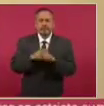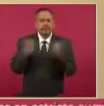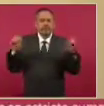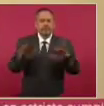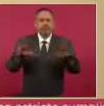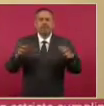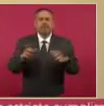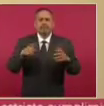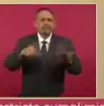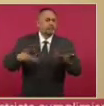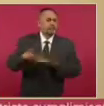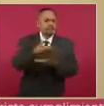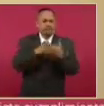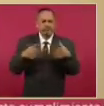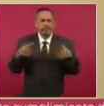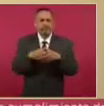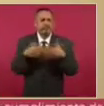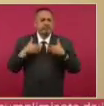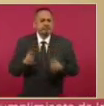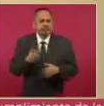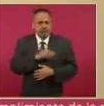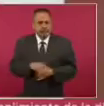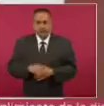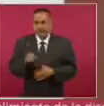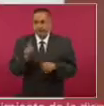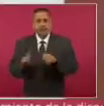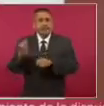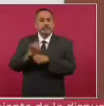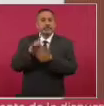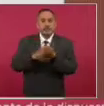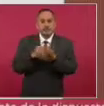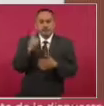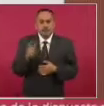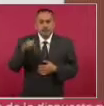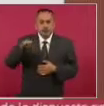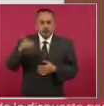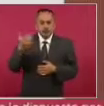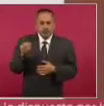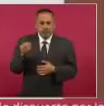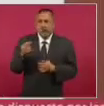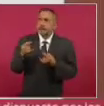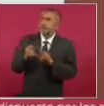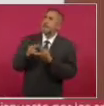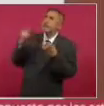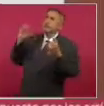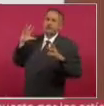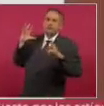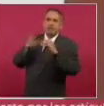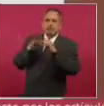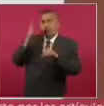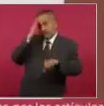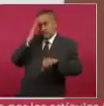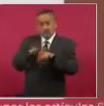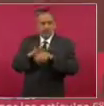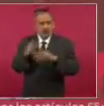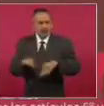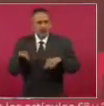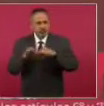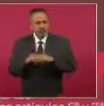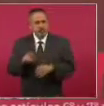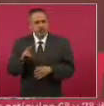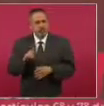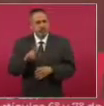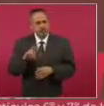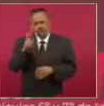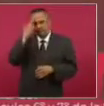para el entendimiento. Este 1 de mayo, día cargado de historia y de simbolismo, nos permite hacer